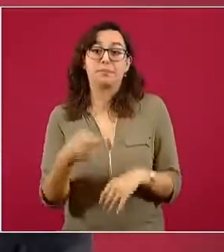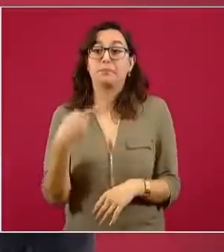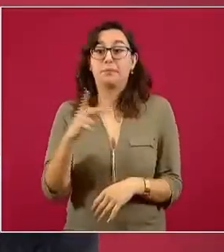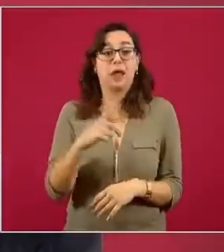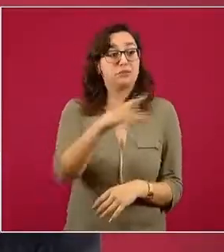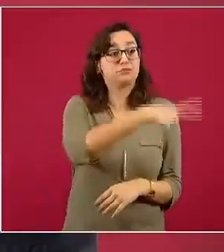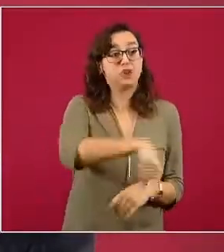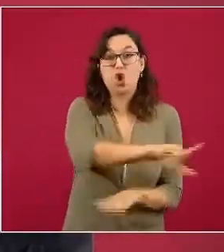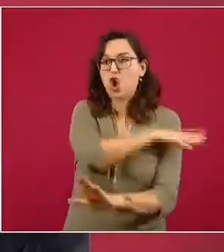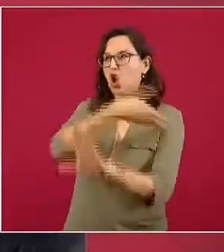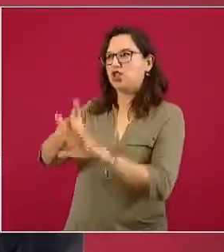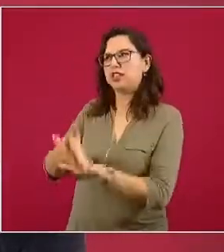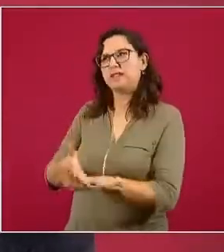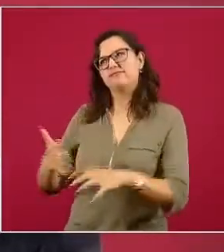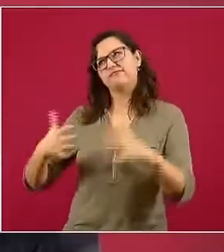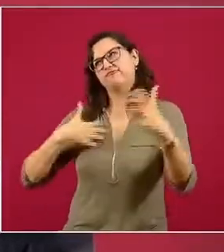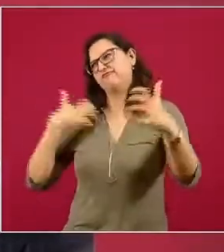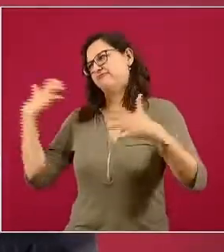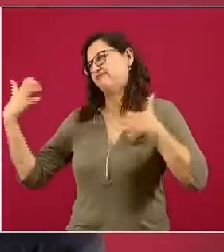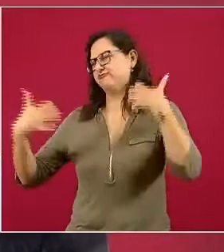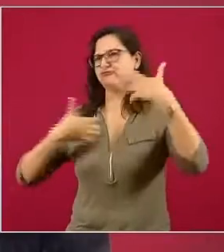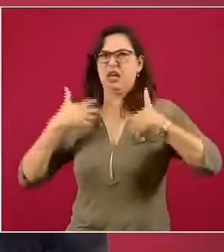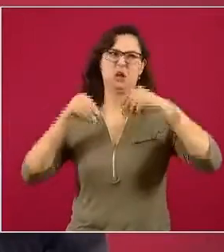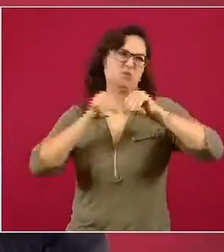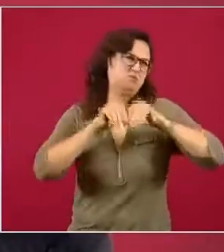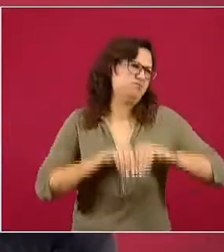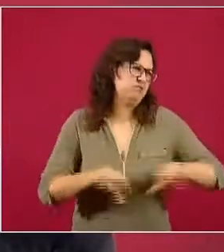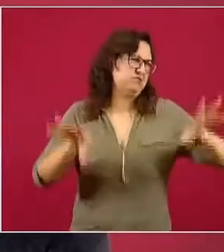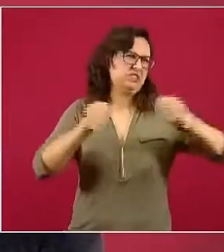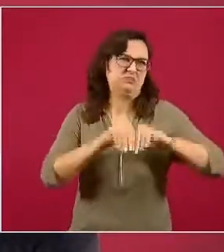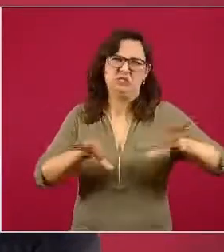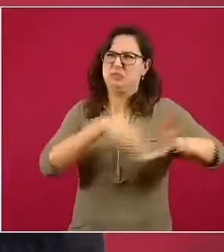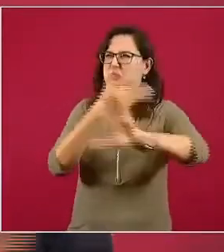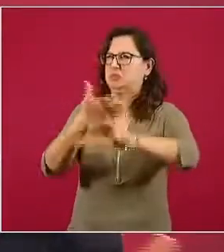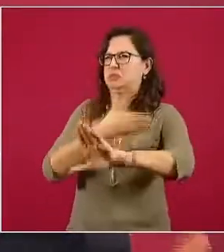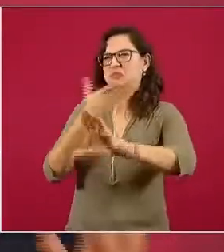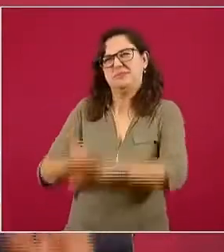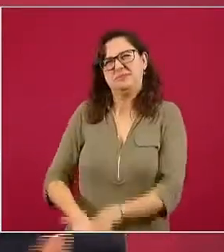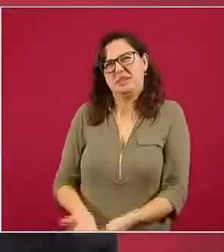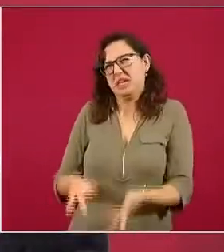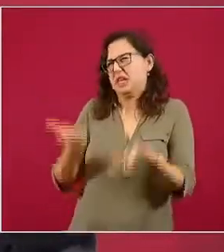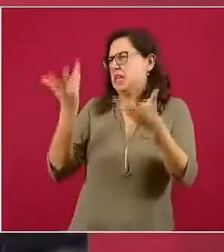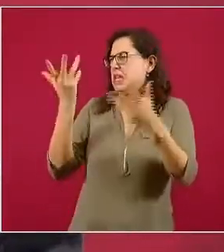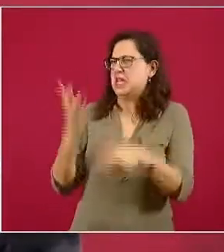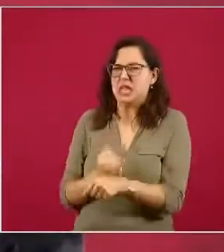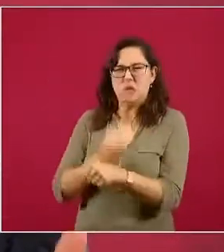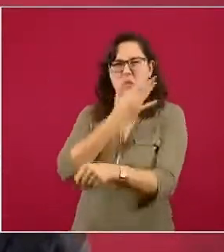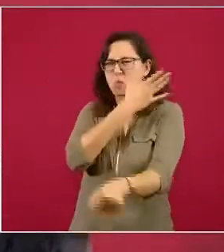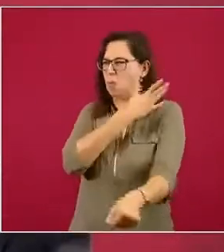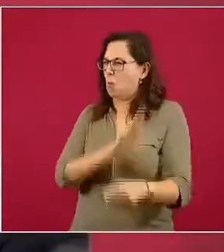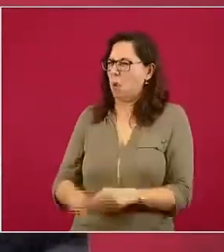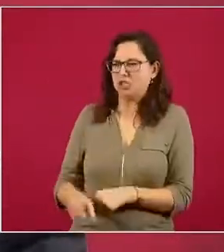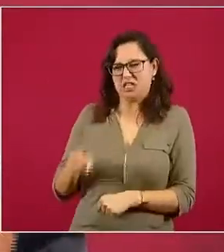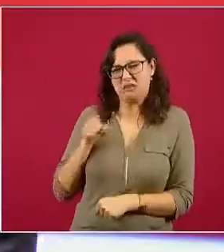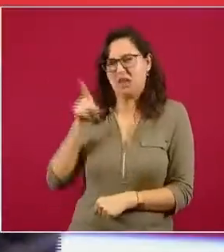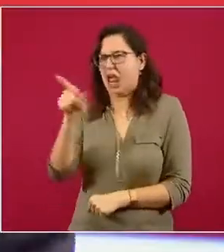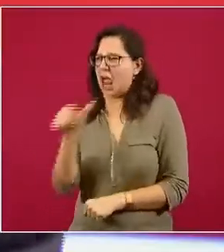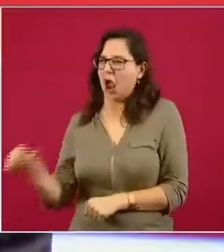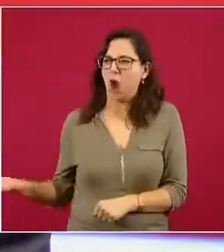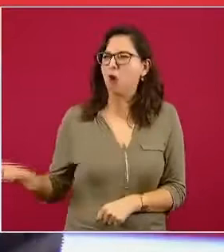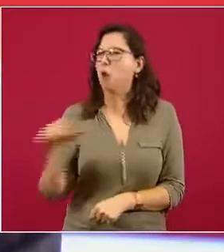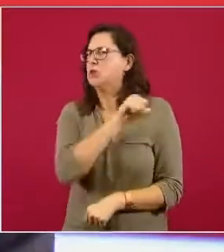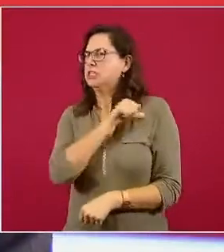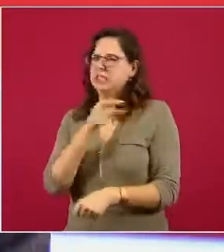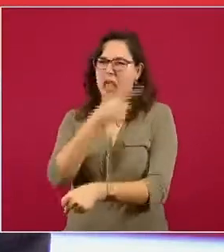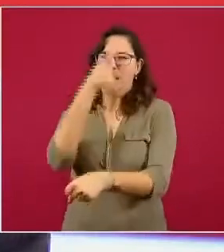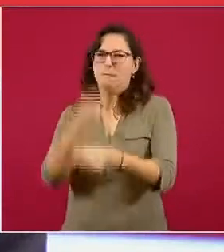detractores inmediatamente empezarán a publicar primeras planas, columnas y tweets diciendo cómo le está quitando la vacuna al campesino